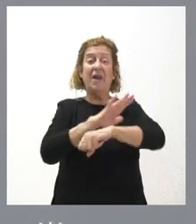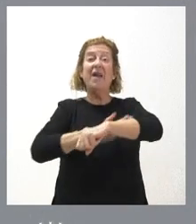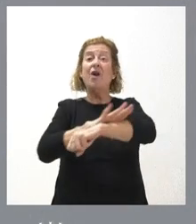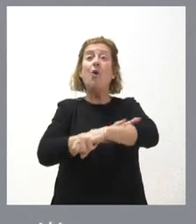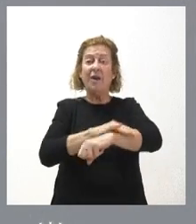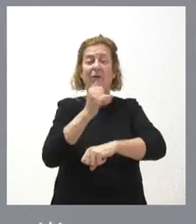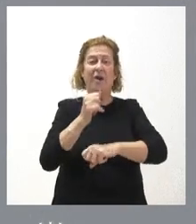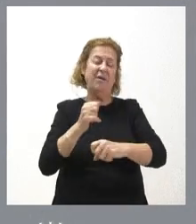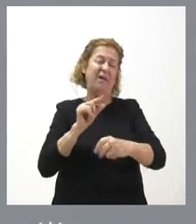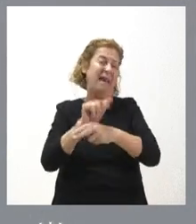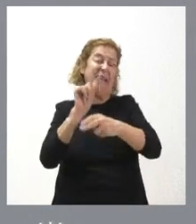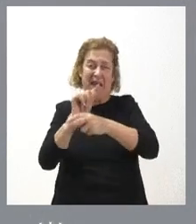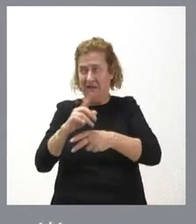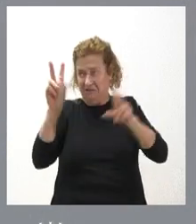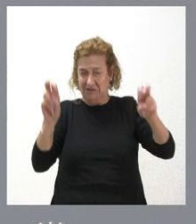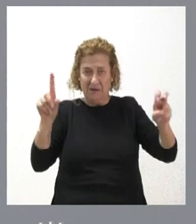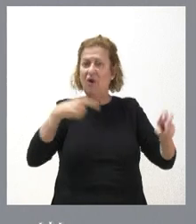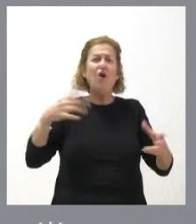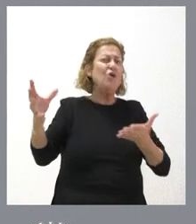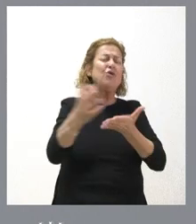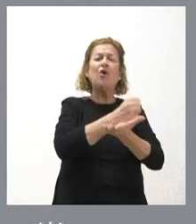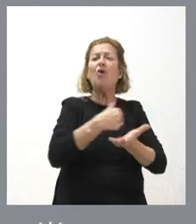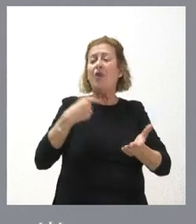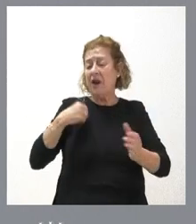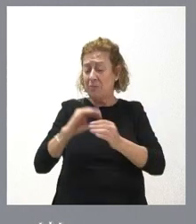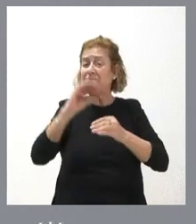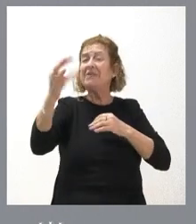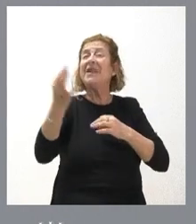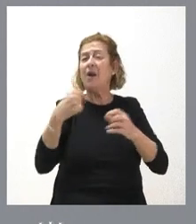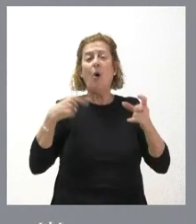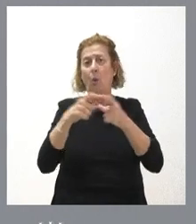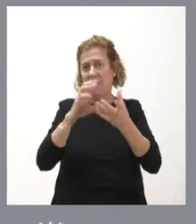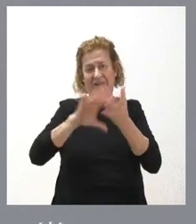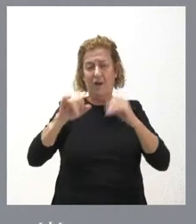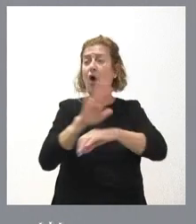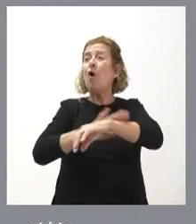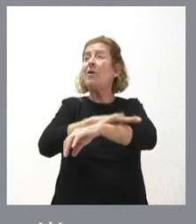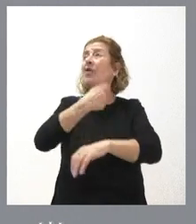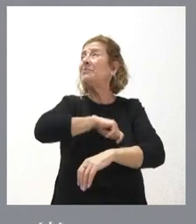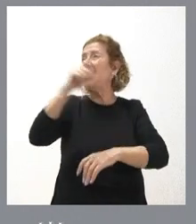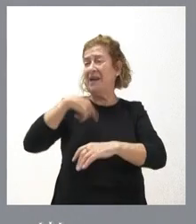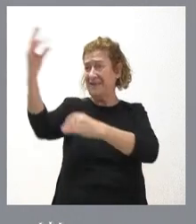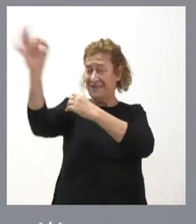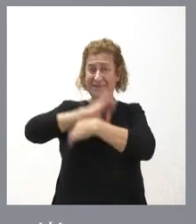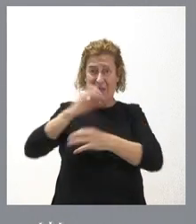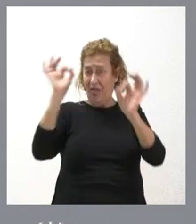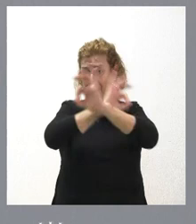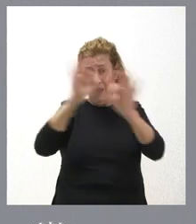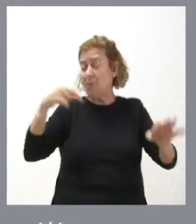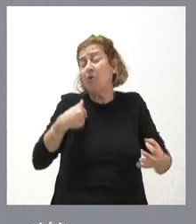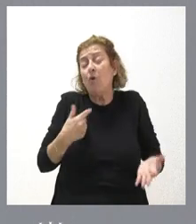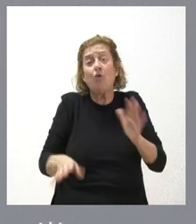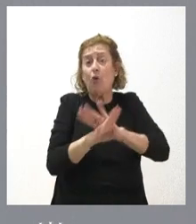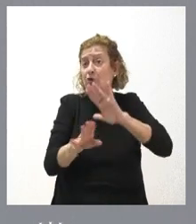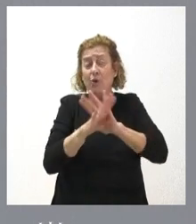críticas en ese sentido toda la aportación económica la está haciendo la junta de castillón nada por parte del gobierno de España y Seguiremos por tanto haciéndolo así porque al